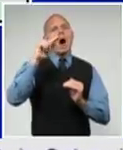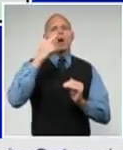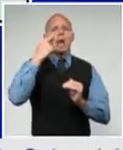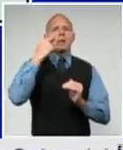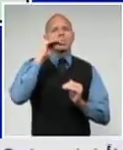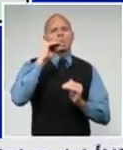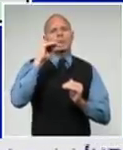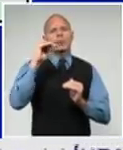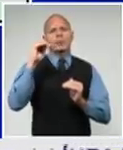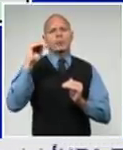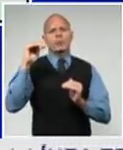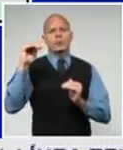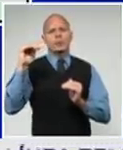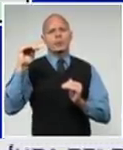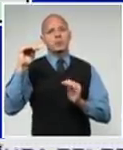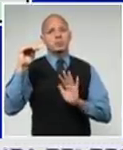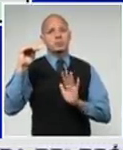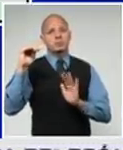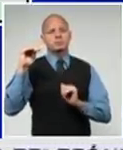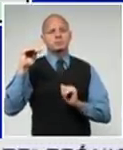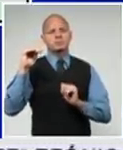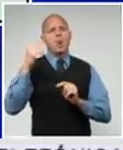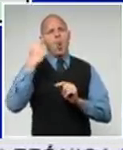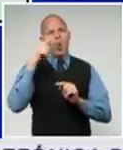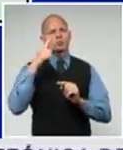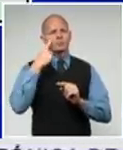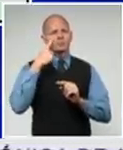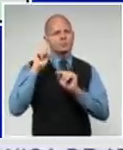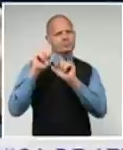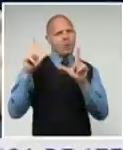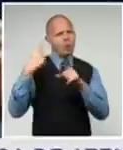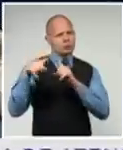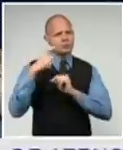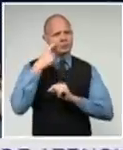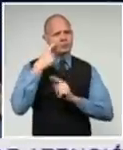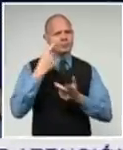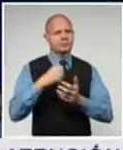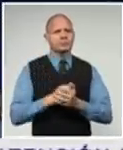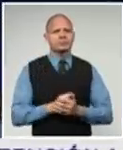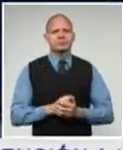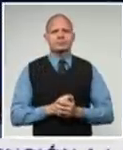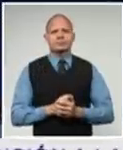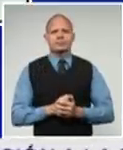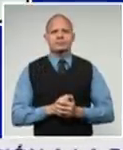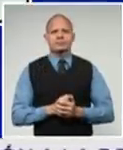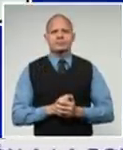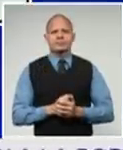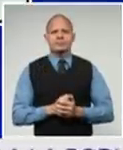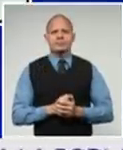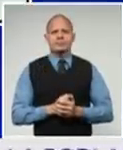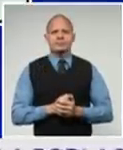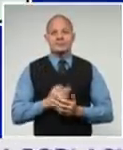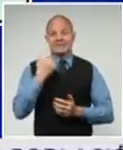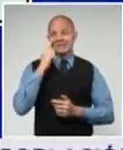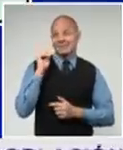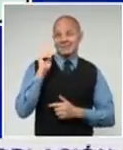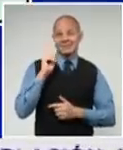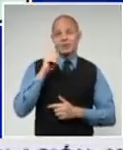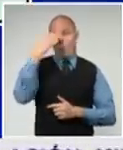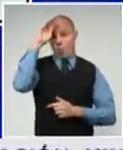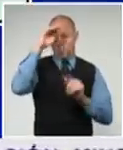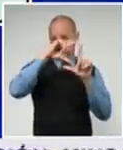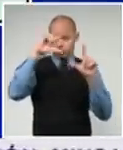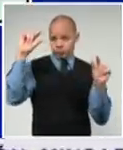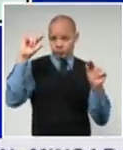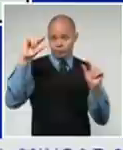los últimos días. Pasa la próxima, Lilian, de Cuba, que cuando la llevamos desde el primero